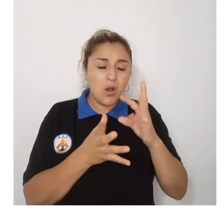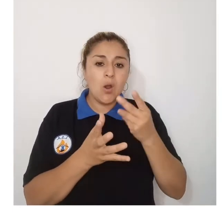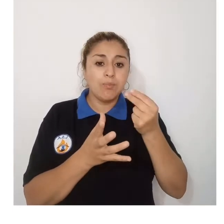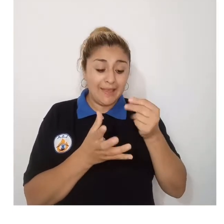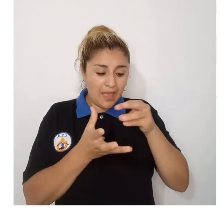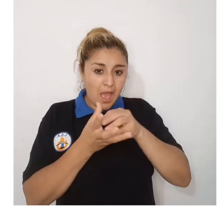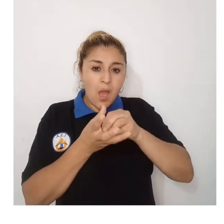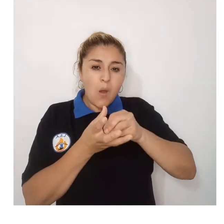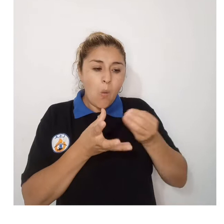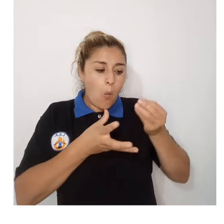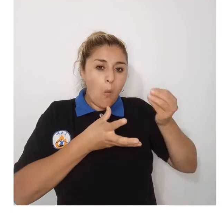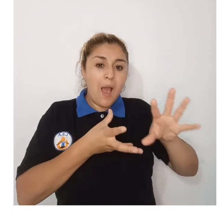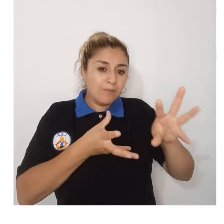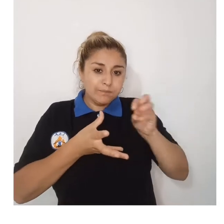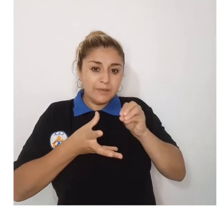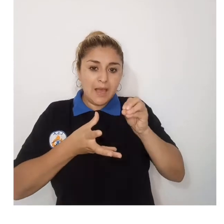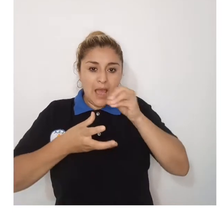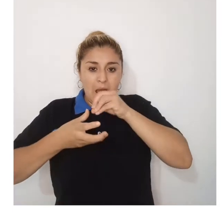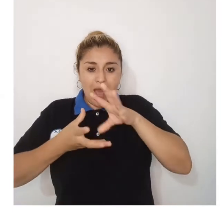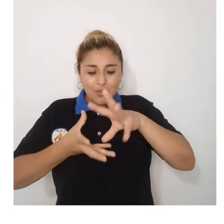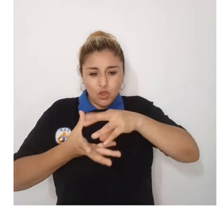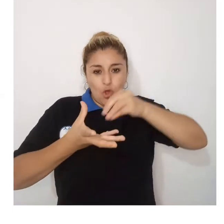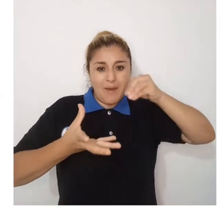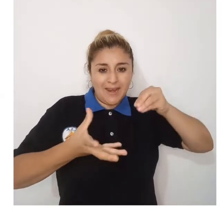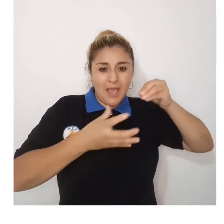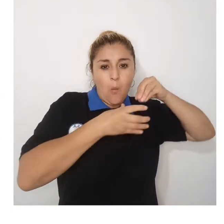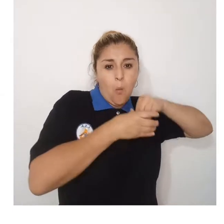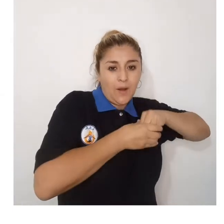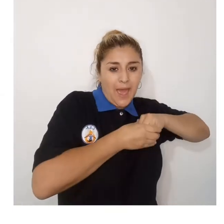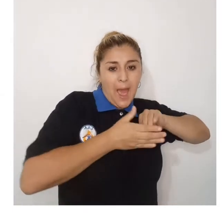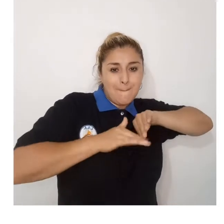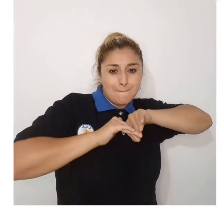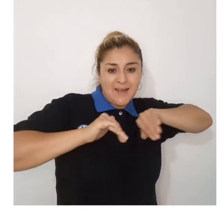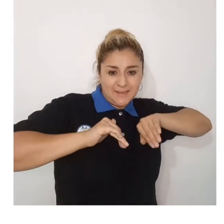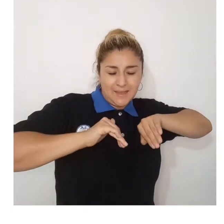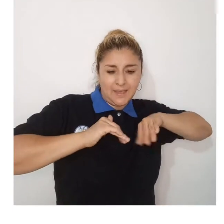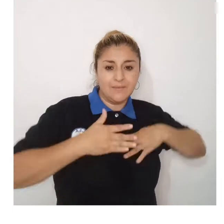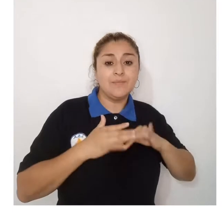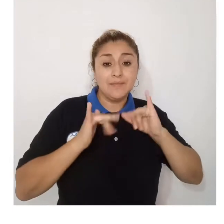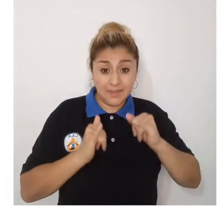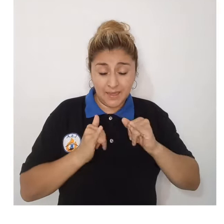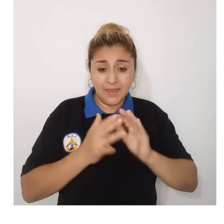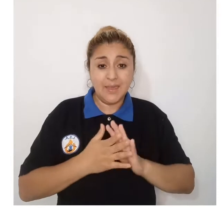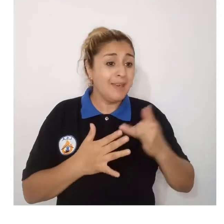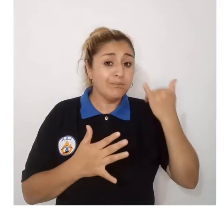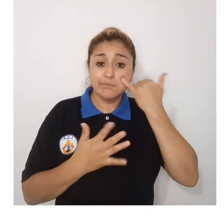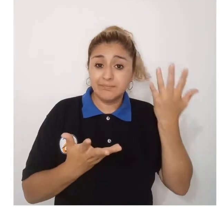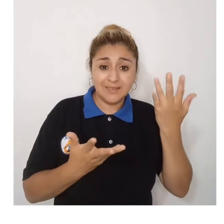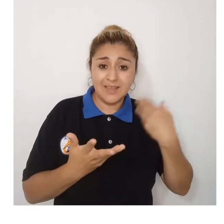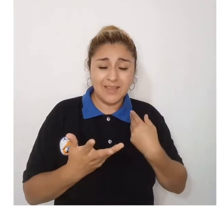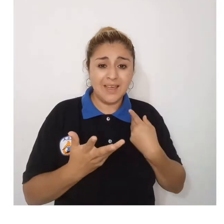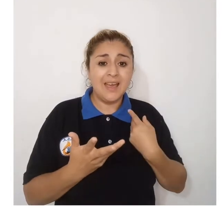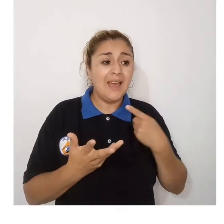para que cuando llegue para que cuando yo llegué no se recogen entonces las ofrendas sino que ya establezcan un